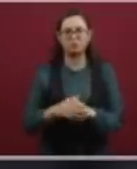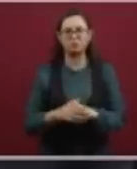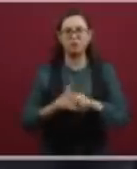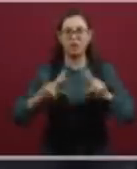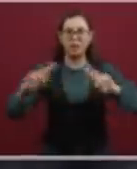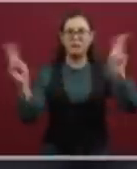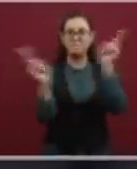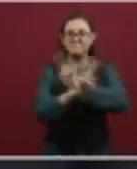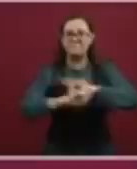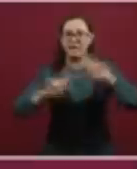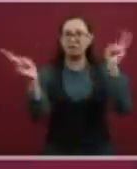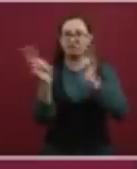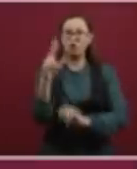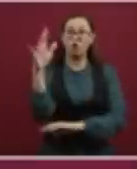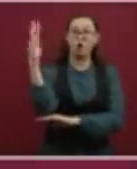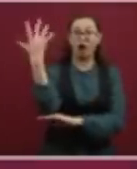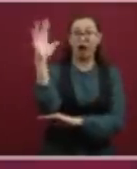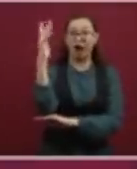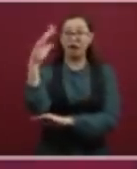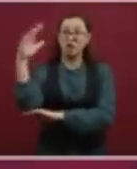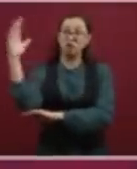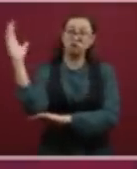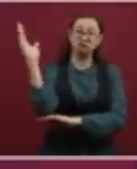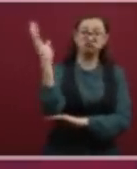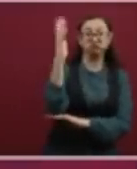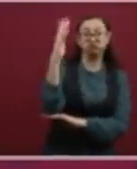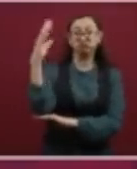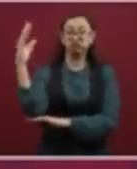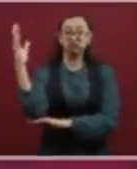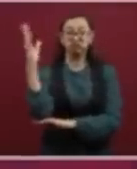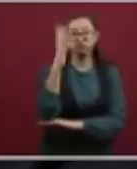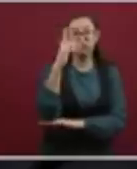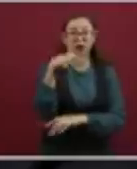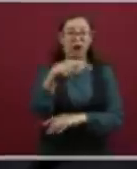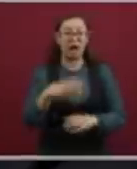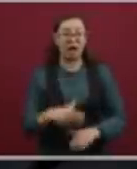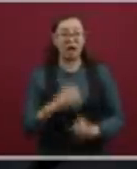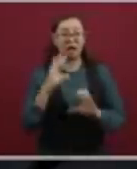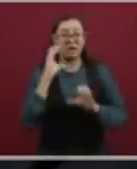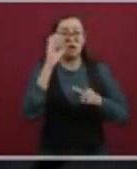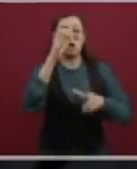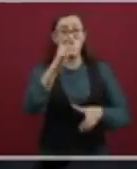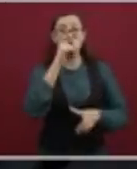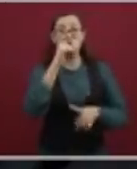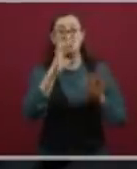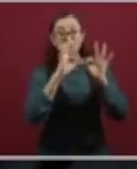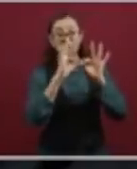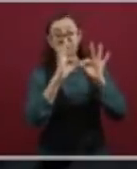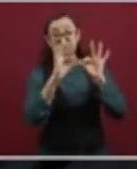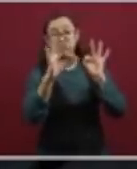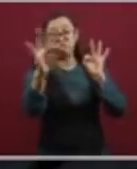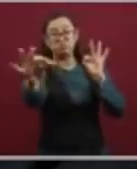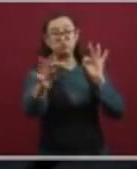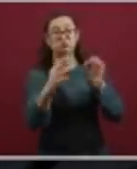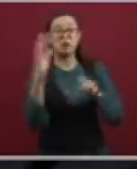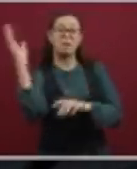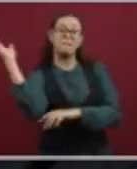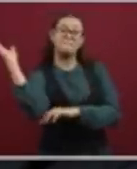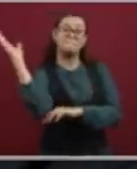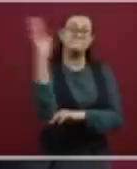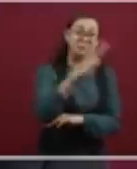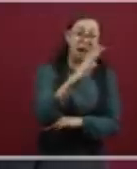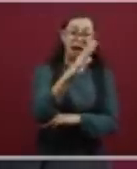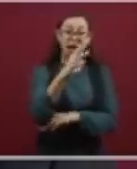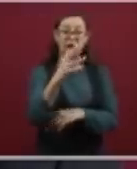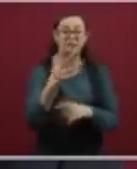afectan una línea de transmisión de energía eléctrica, se quema un transformador,